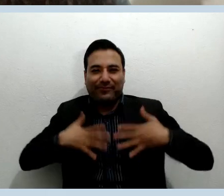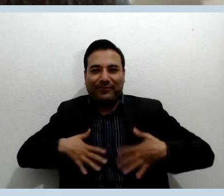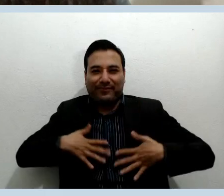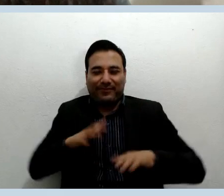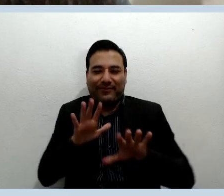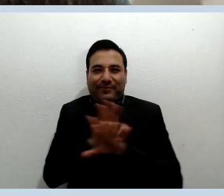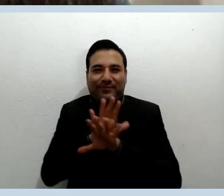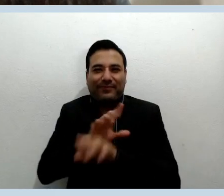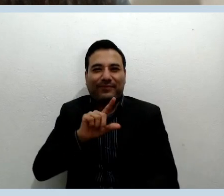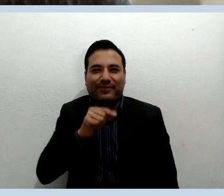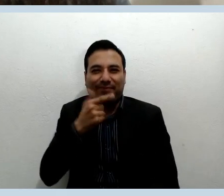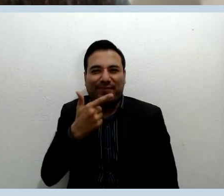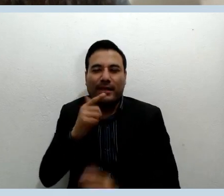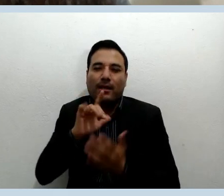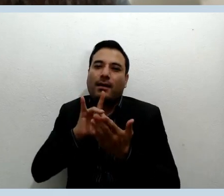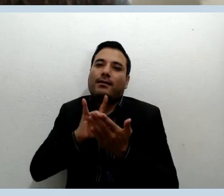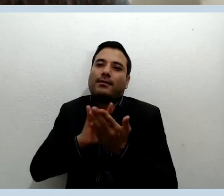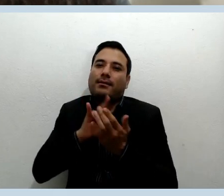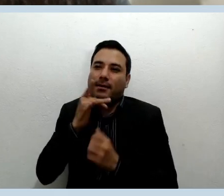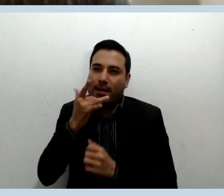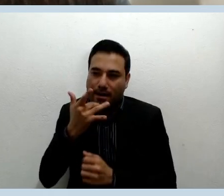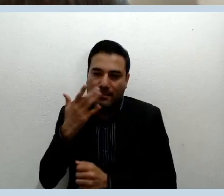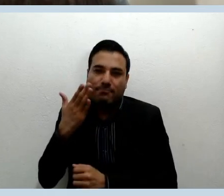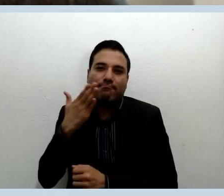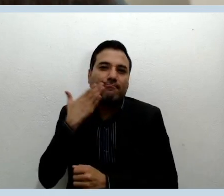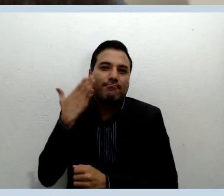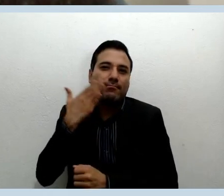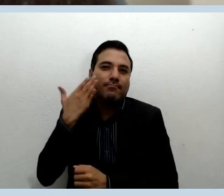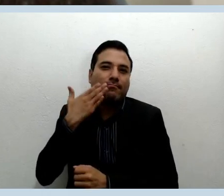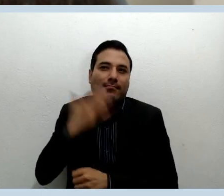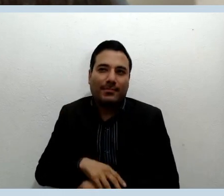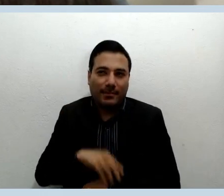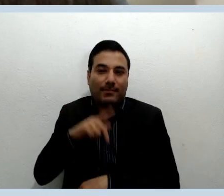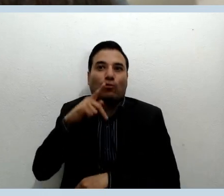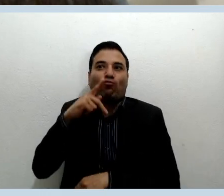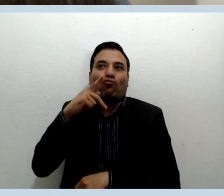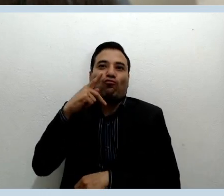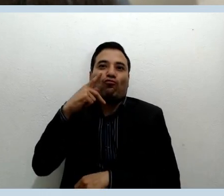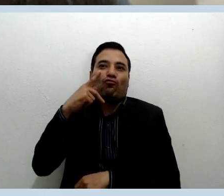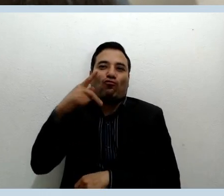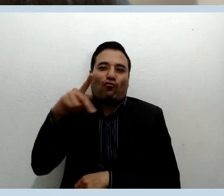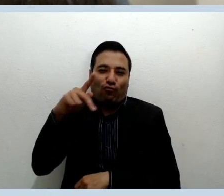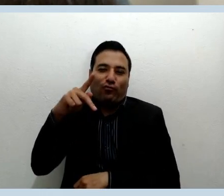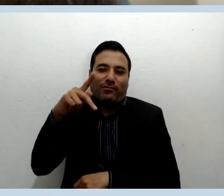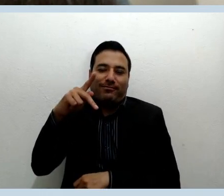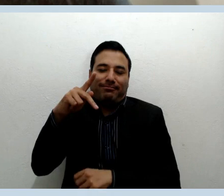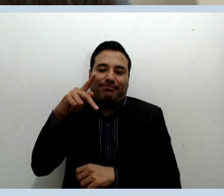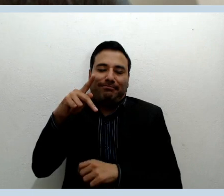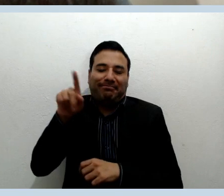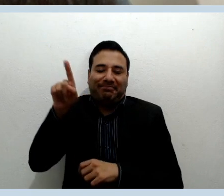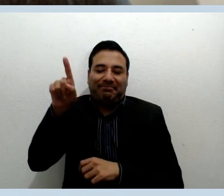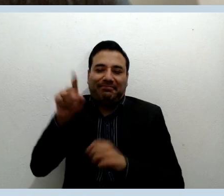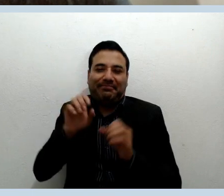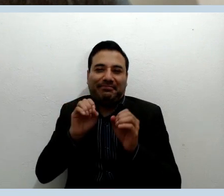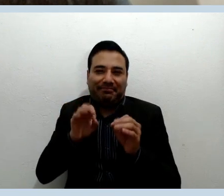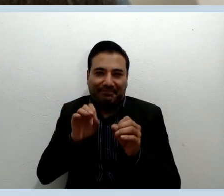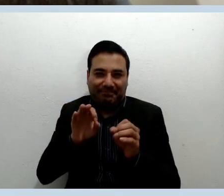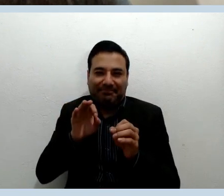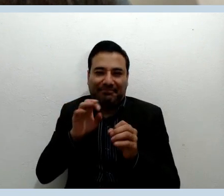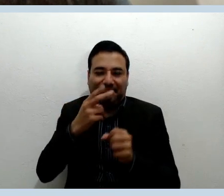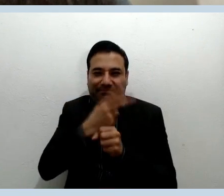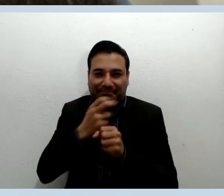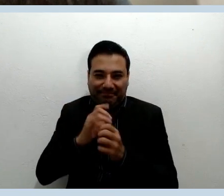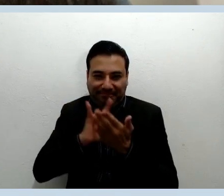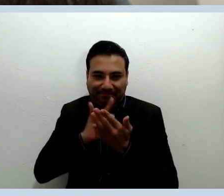por haberme permitido tener mi mi apuntes en sus instalaciones pero fue maravilloso ver a